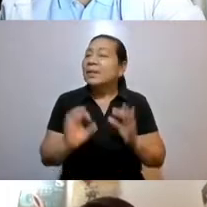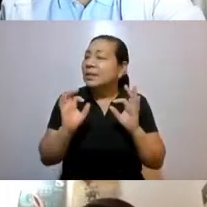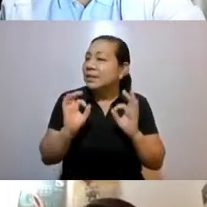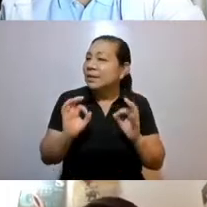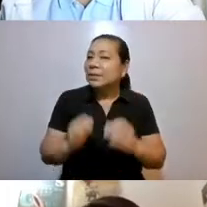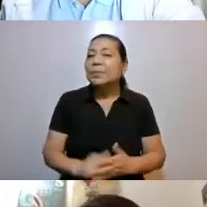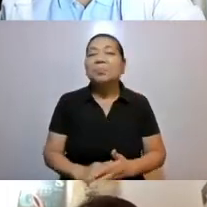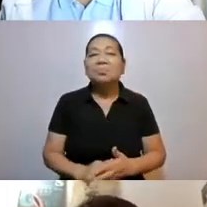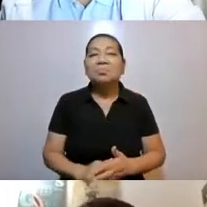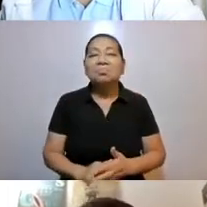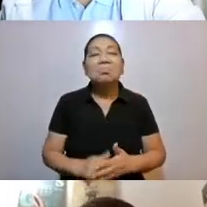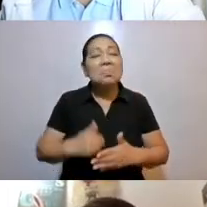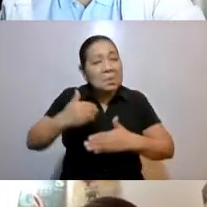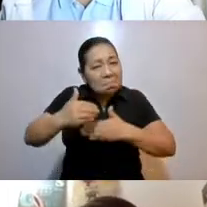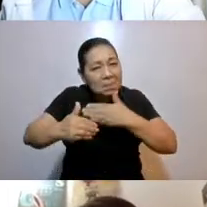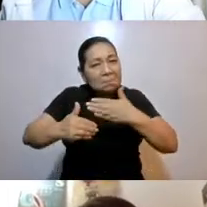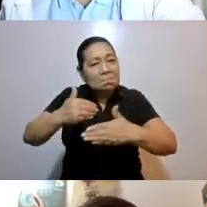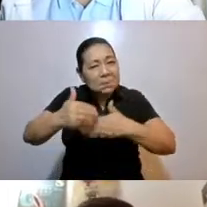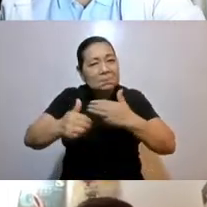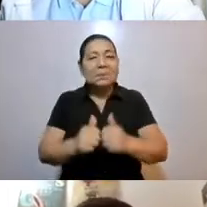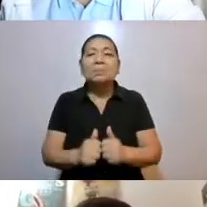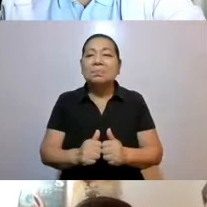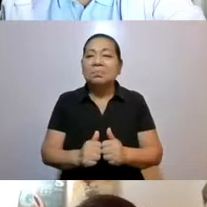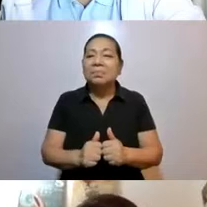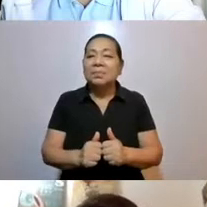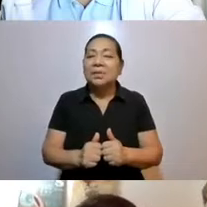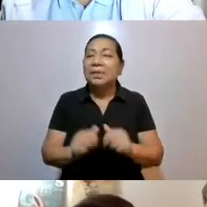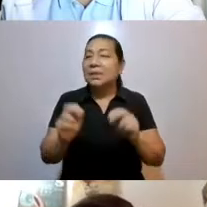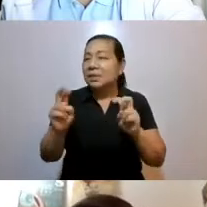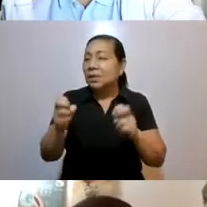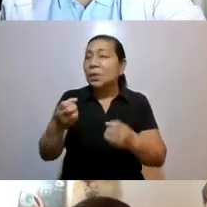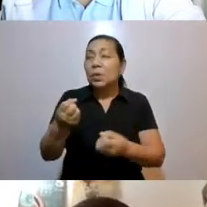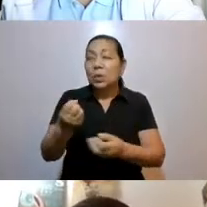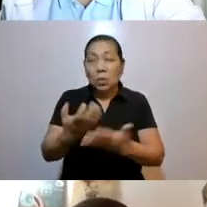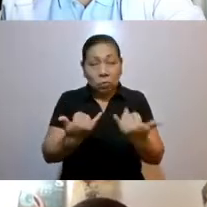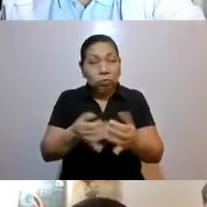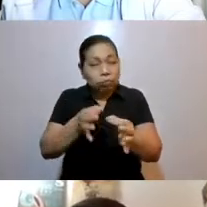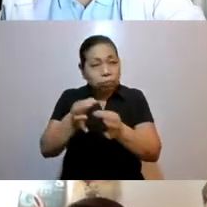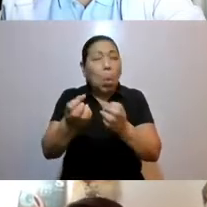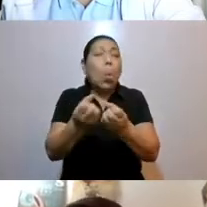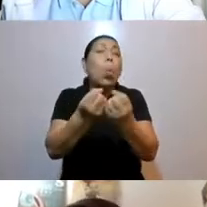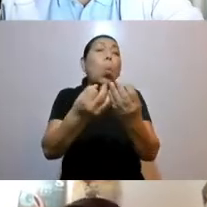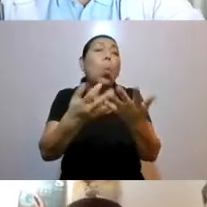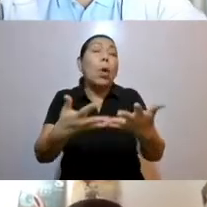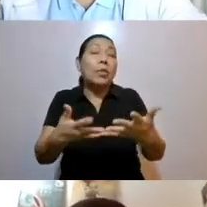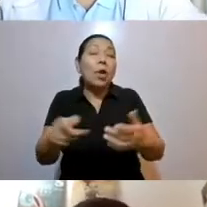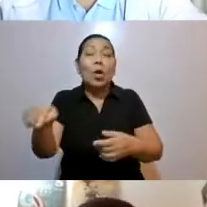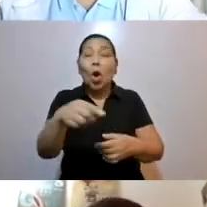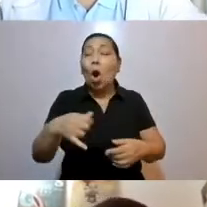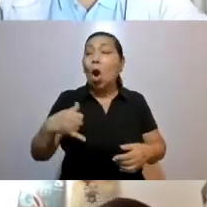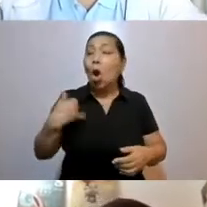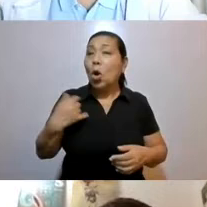frecuencia, cada vez más, como van a ver los puntos estadísticos que vamos a tocar, nos vamos viendo con jóvenes que vienen a